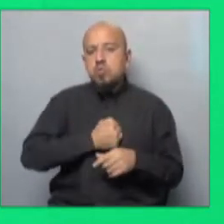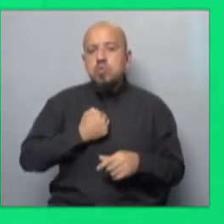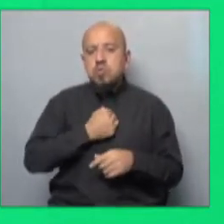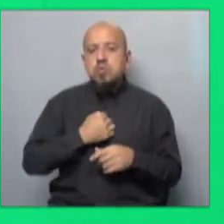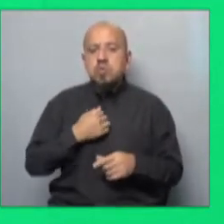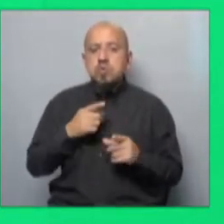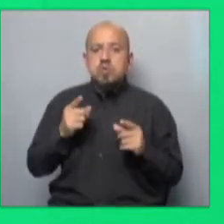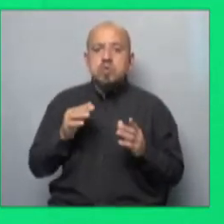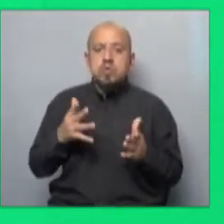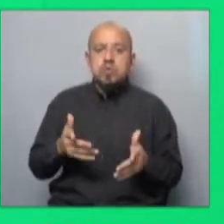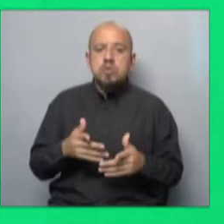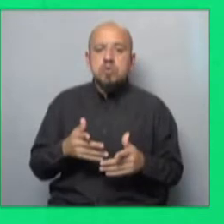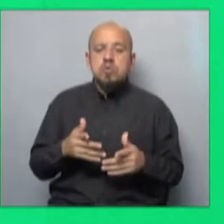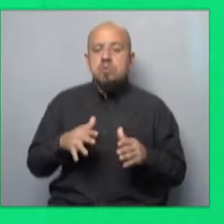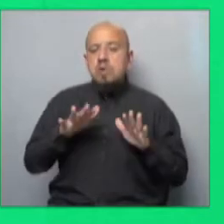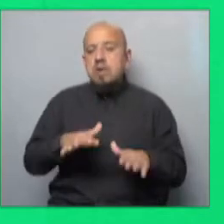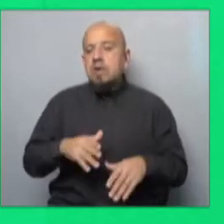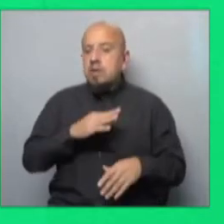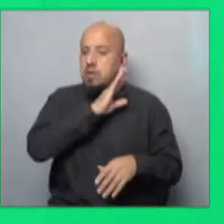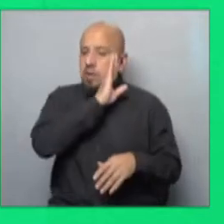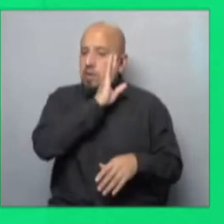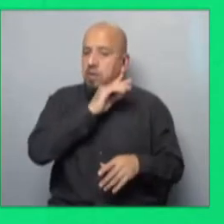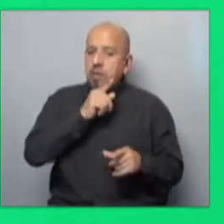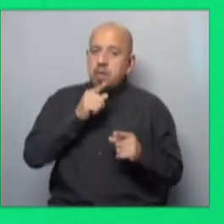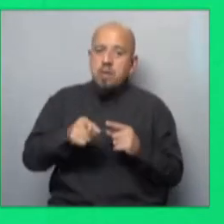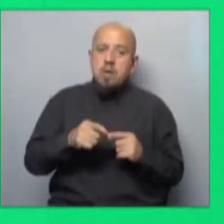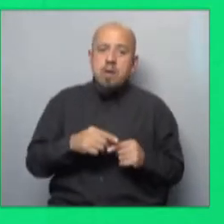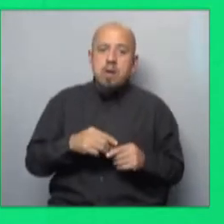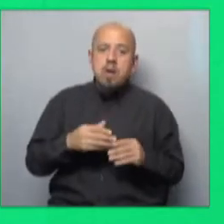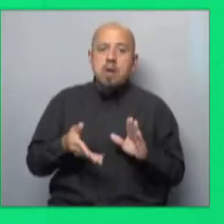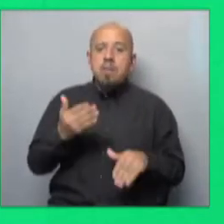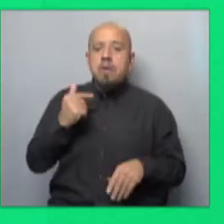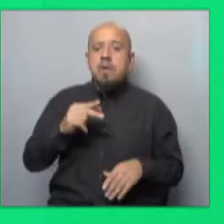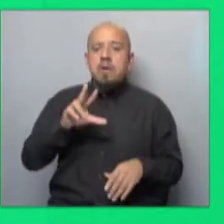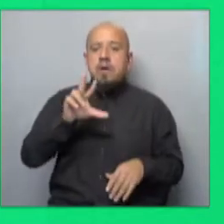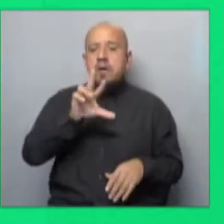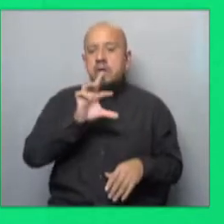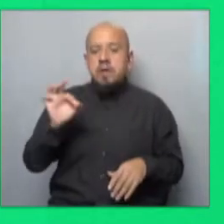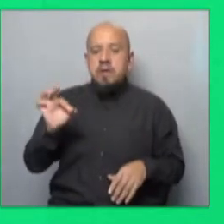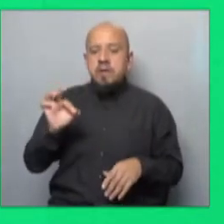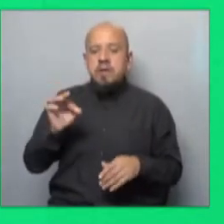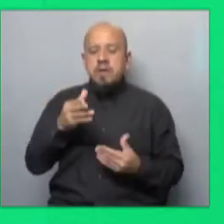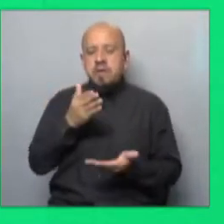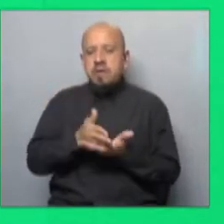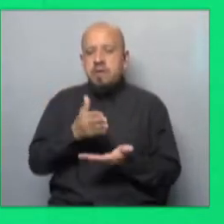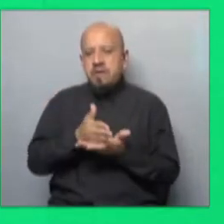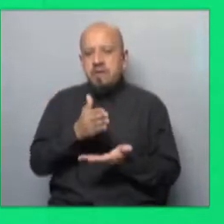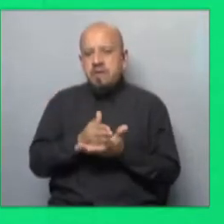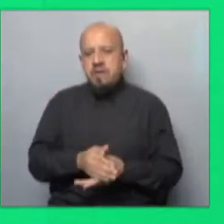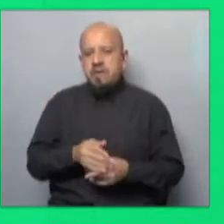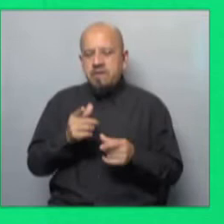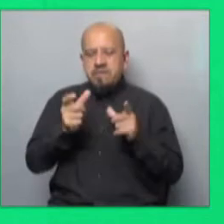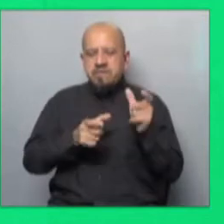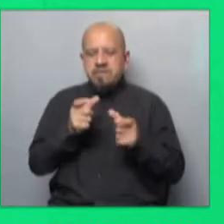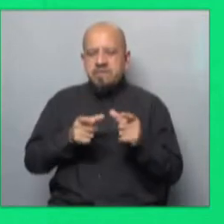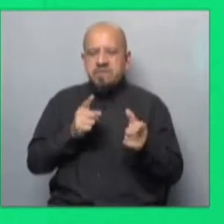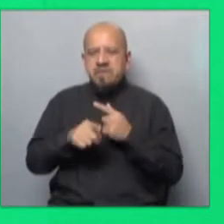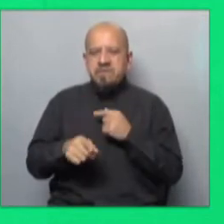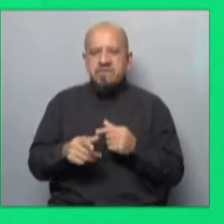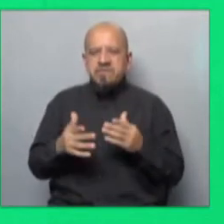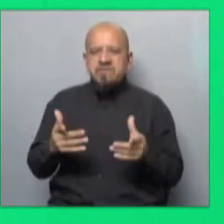en los alojamientos temporales de hecho hubo más de 300 asistencias vinculadas a los eventos temporales para estas personas en